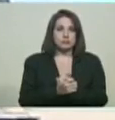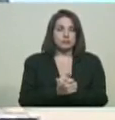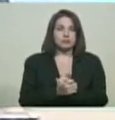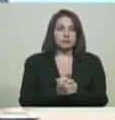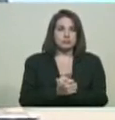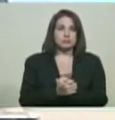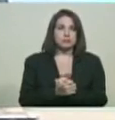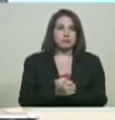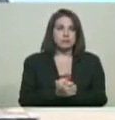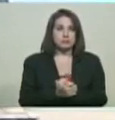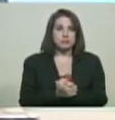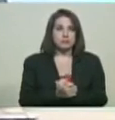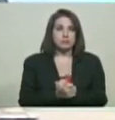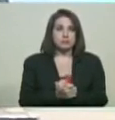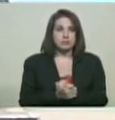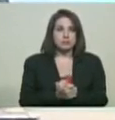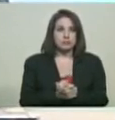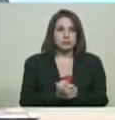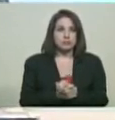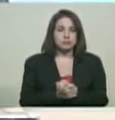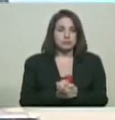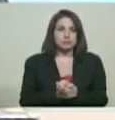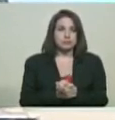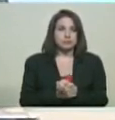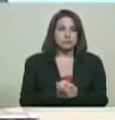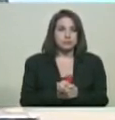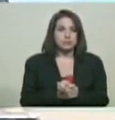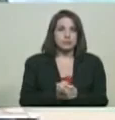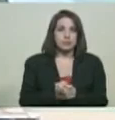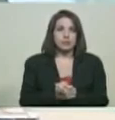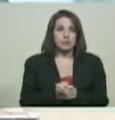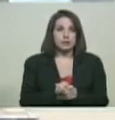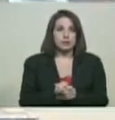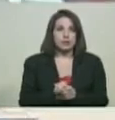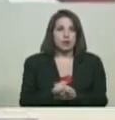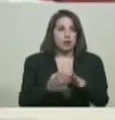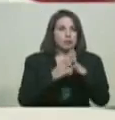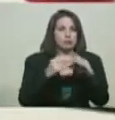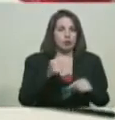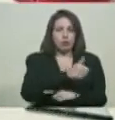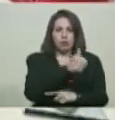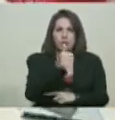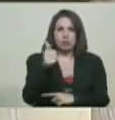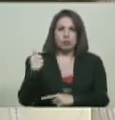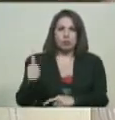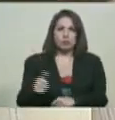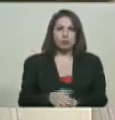ameliach piñate mervin jacqueline